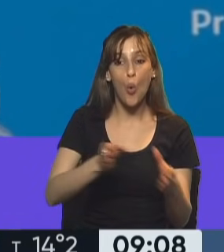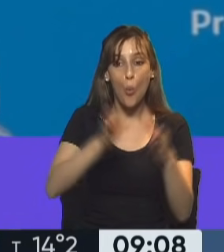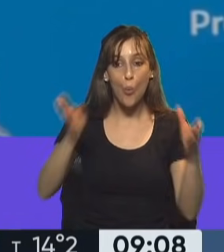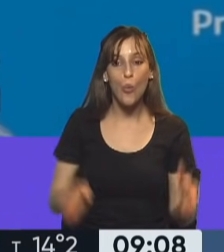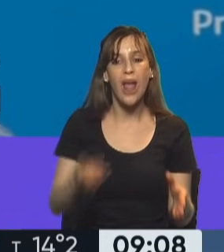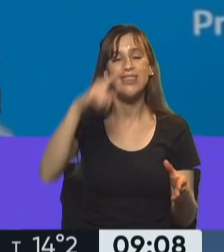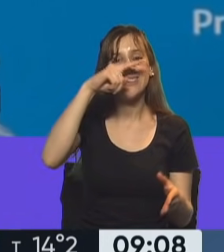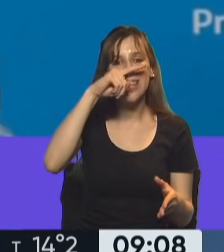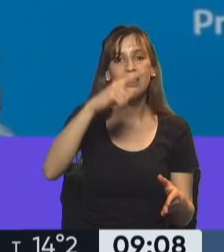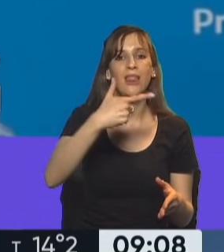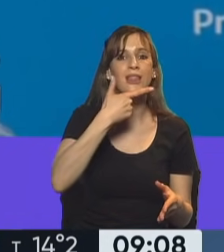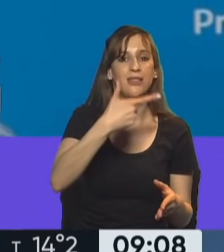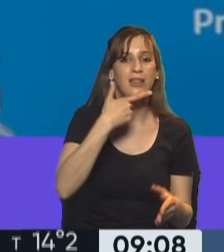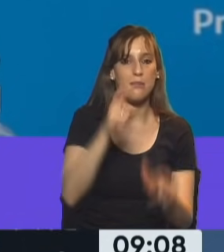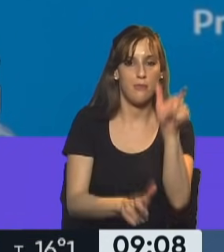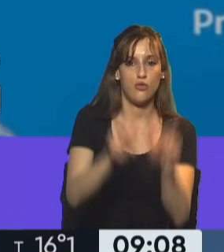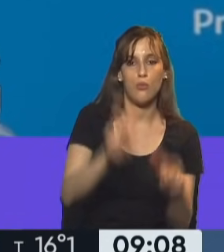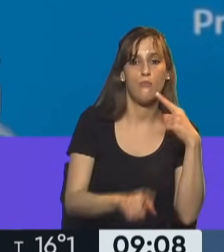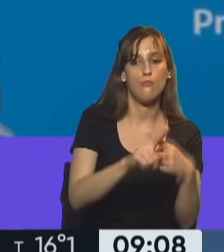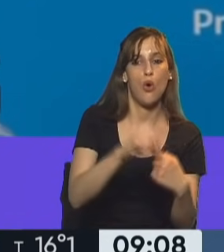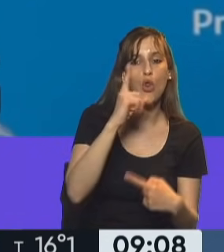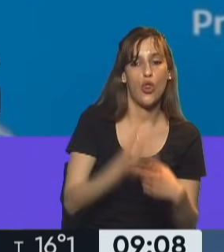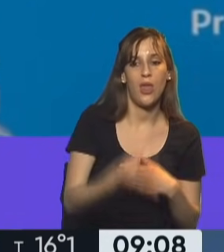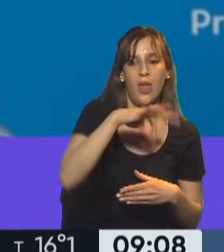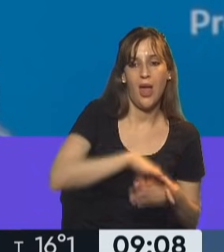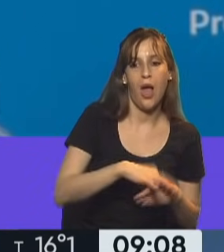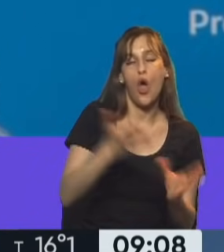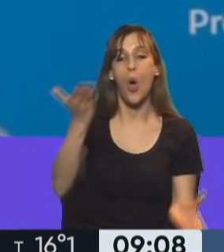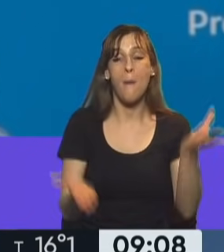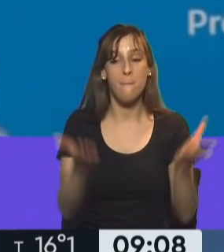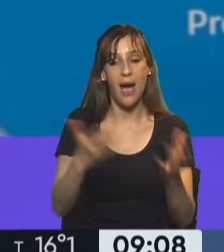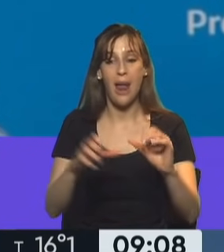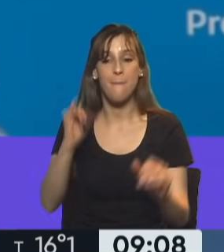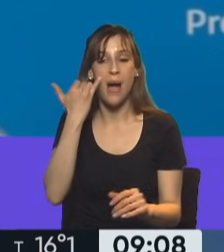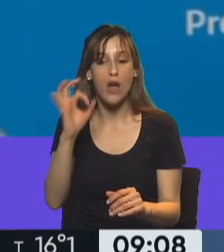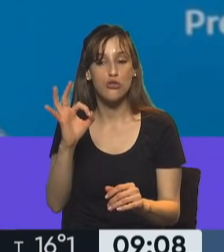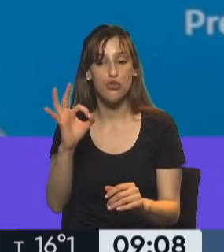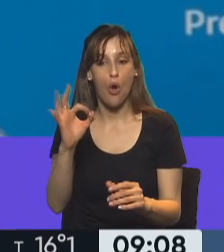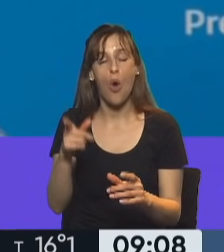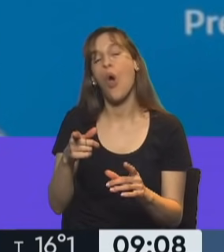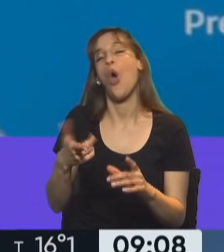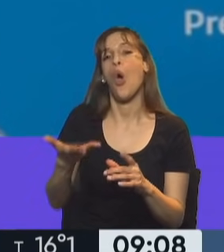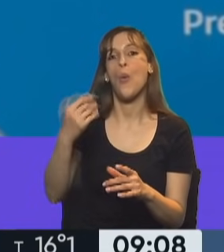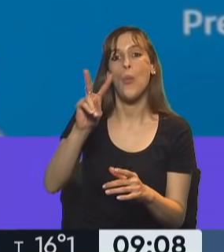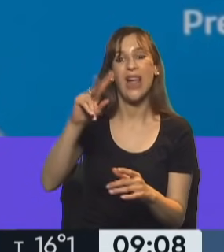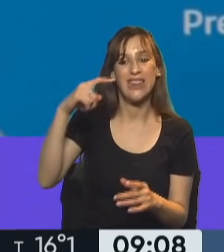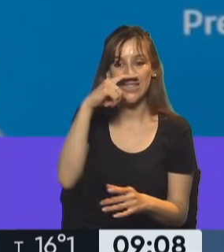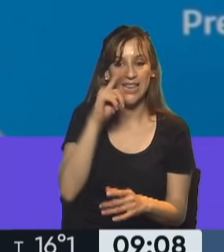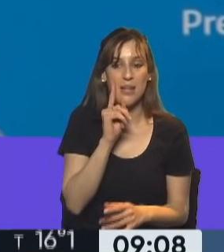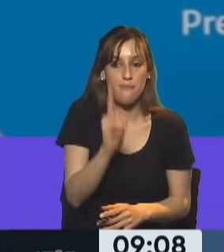con 1.634 de septiembre, y en mayo, que fue el número más alto, casi 27.000,